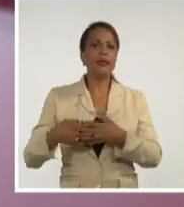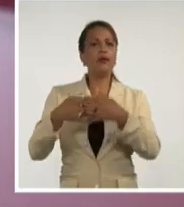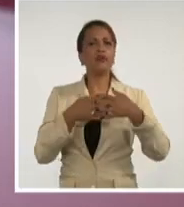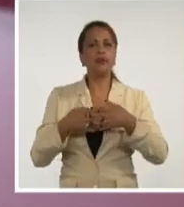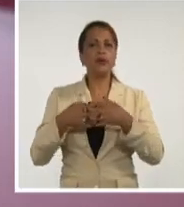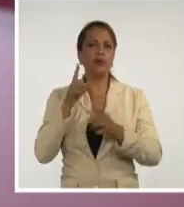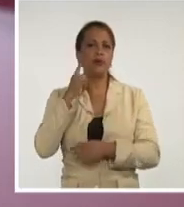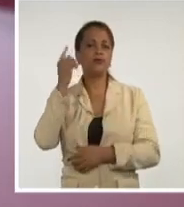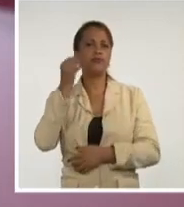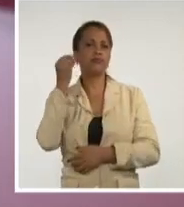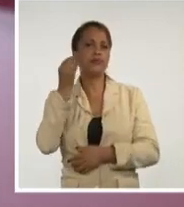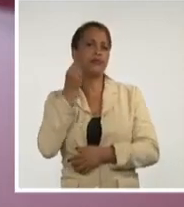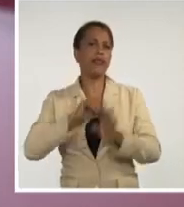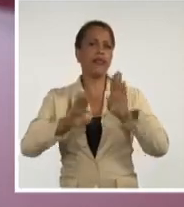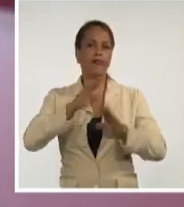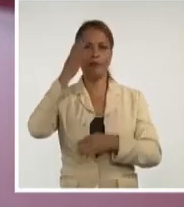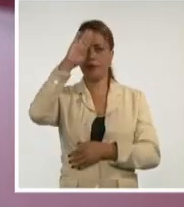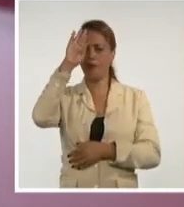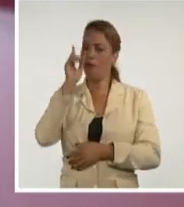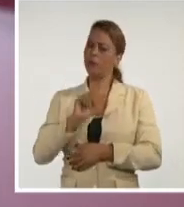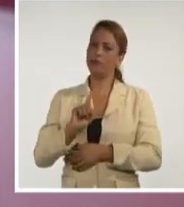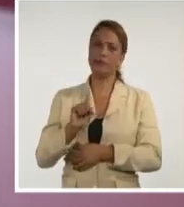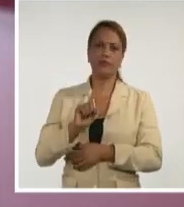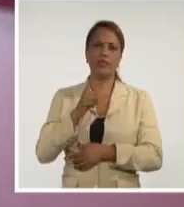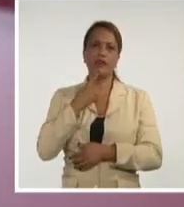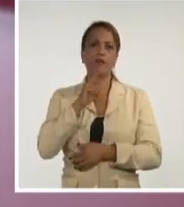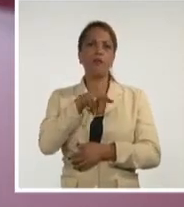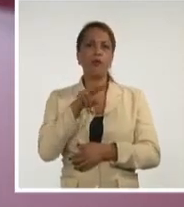pero incita a la violencia en el país y al mismo tiempo